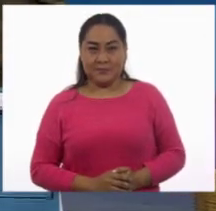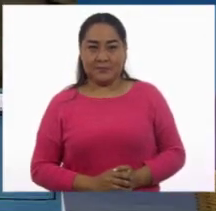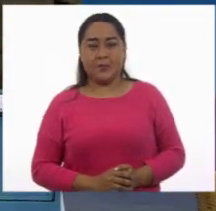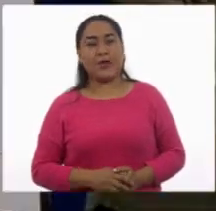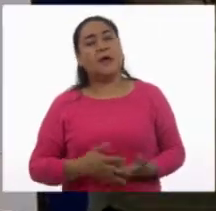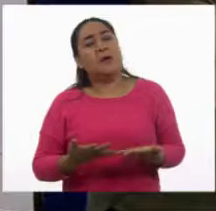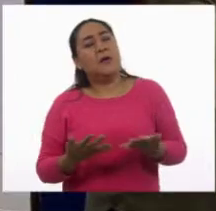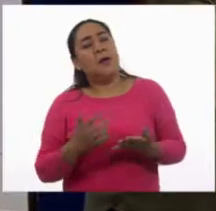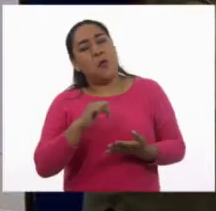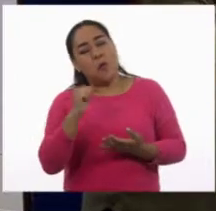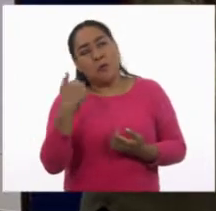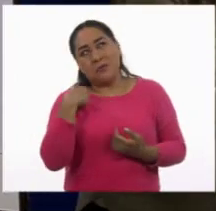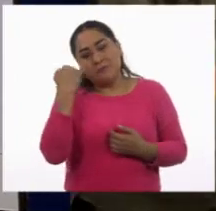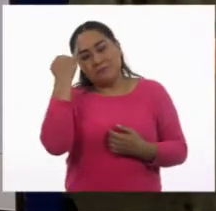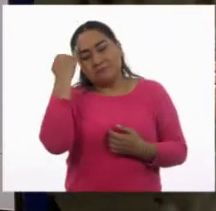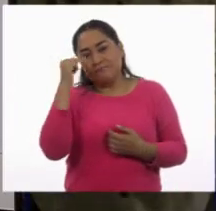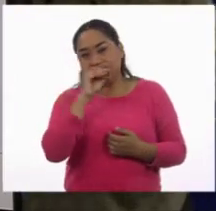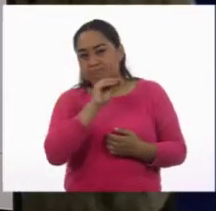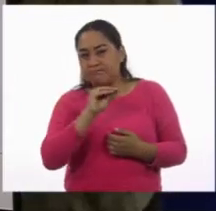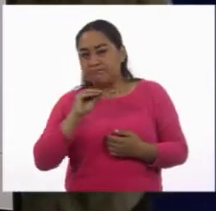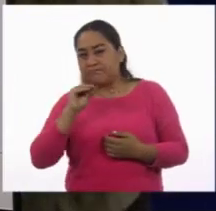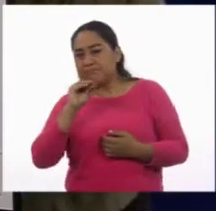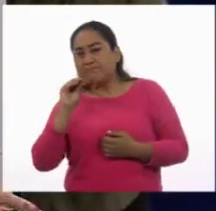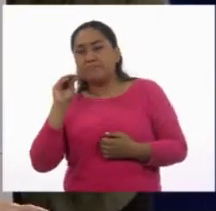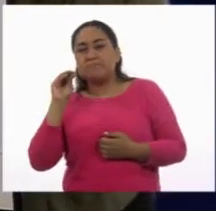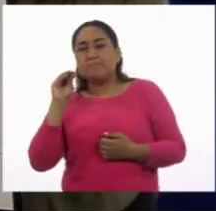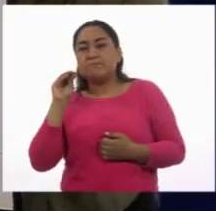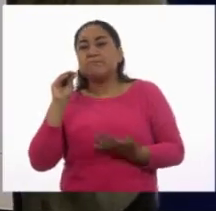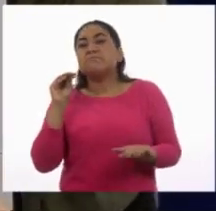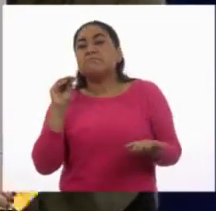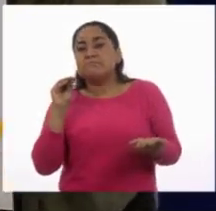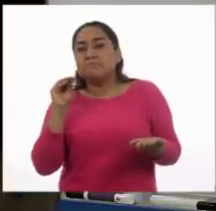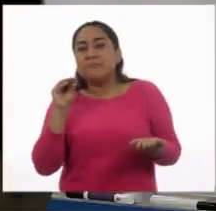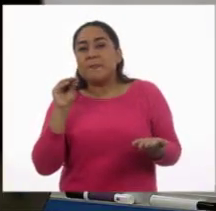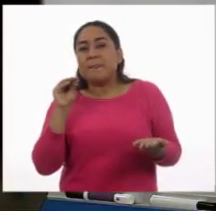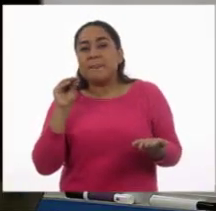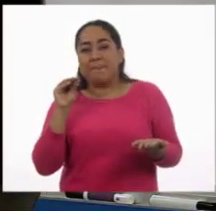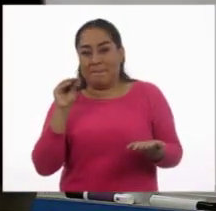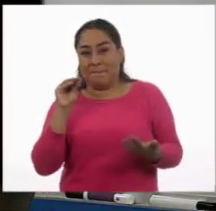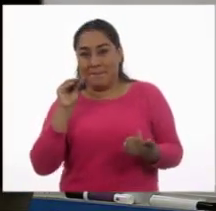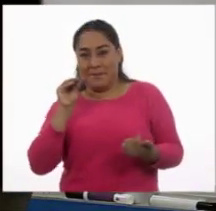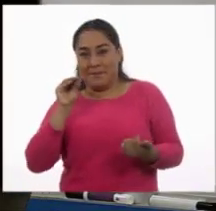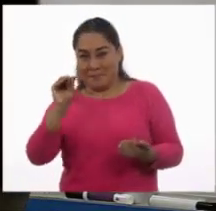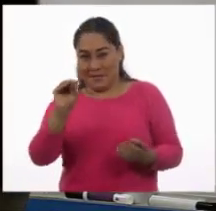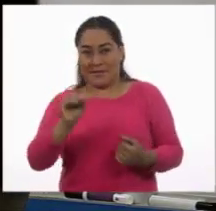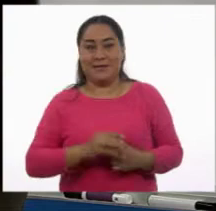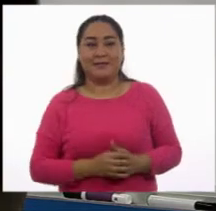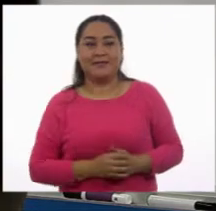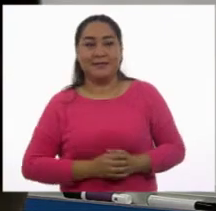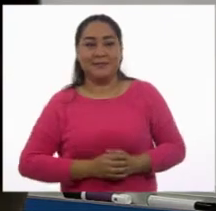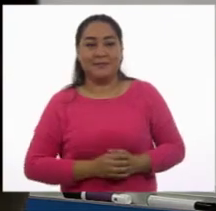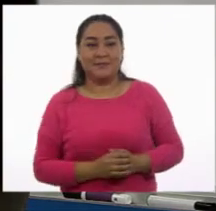Voy a colocar este aquí.